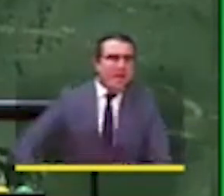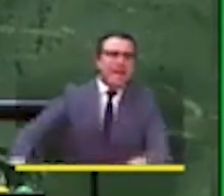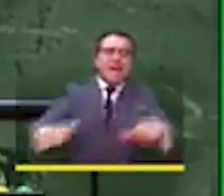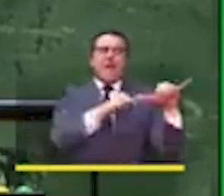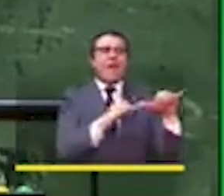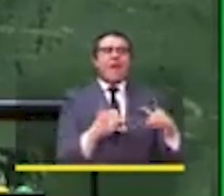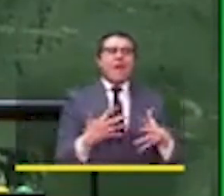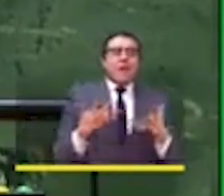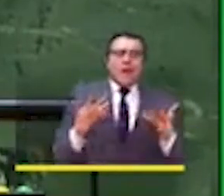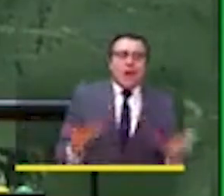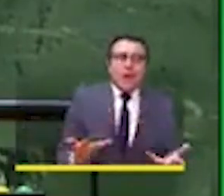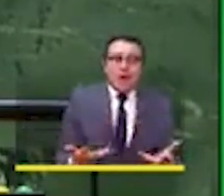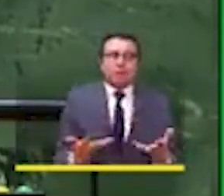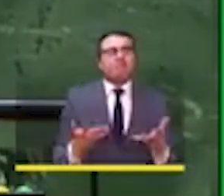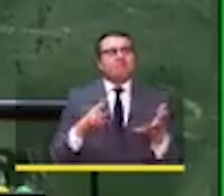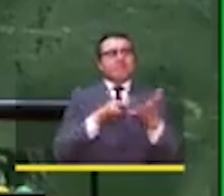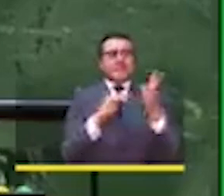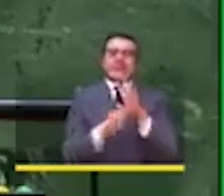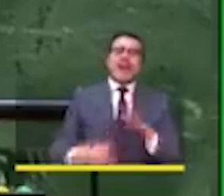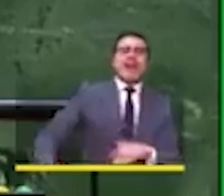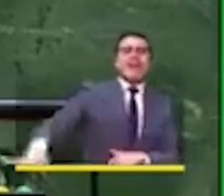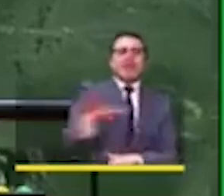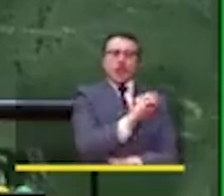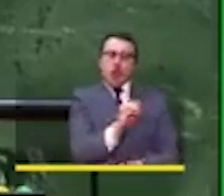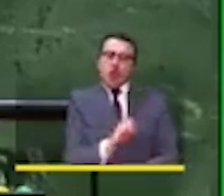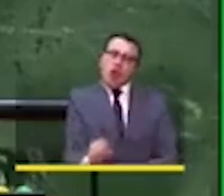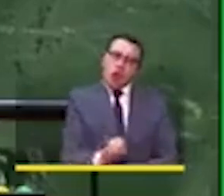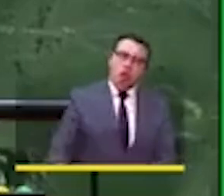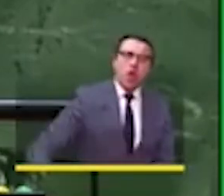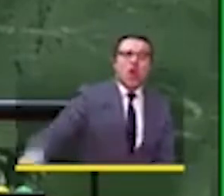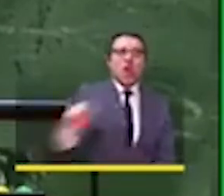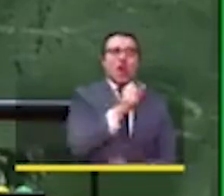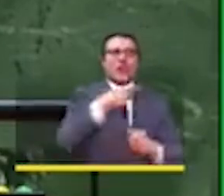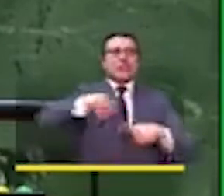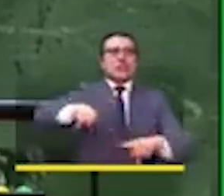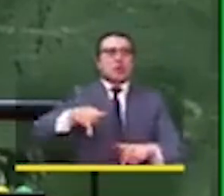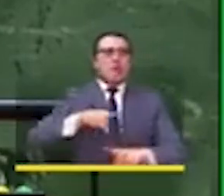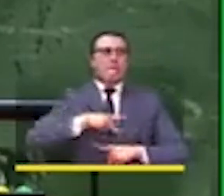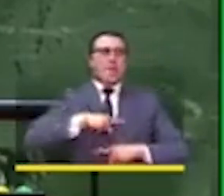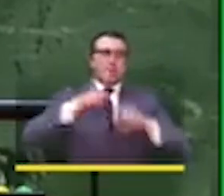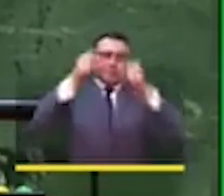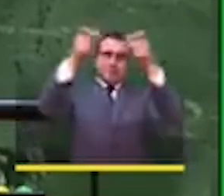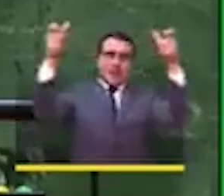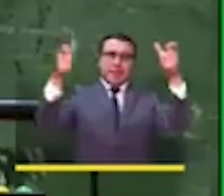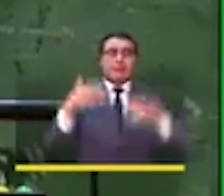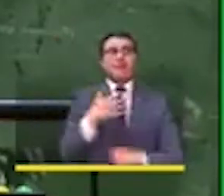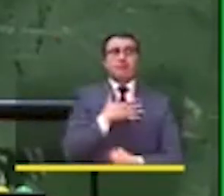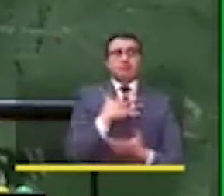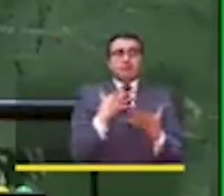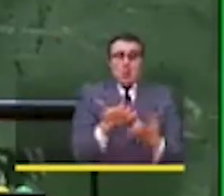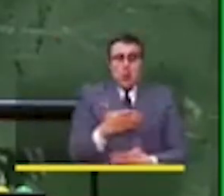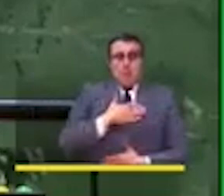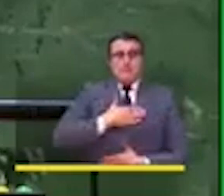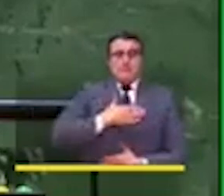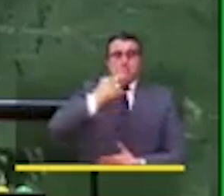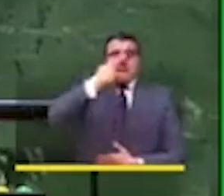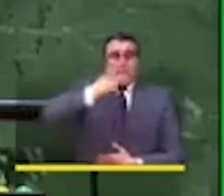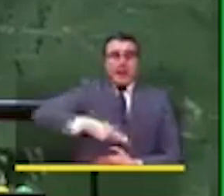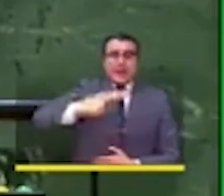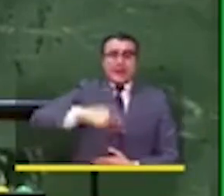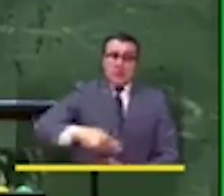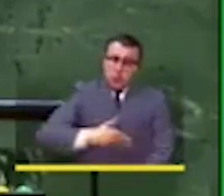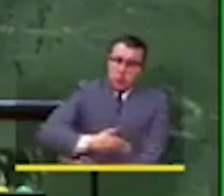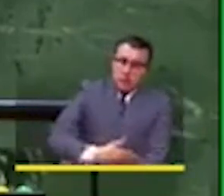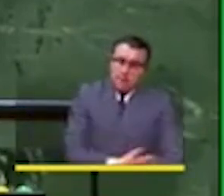el camino de lo de todos y de todas. Quiero que mis nietos, que hoy son bebés,